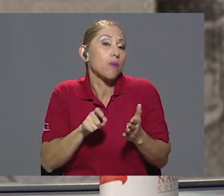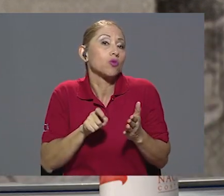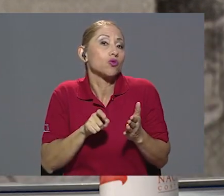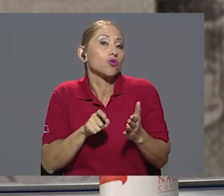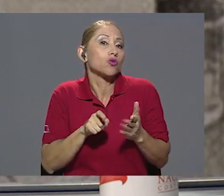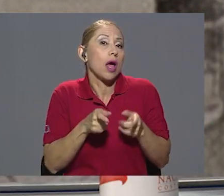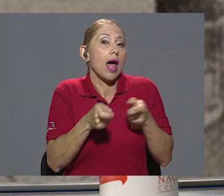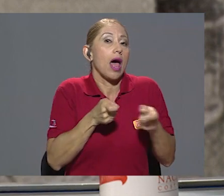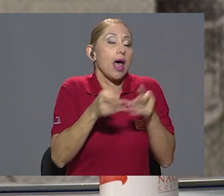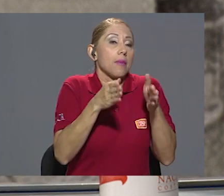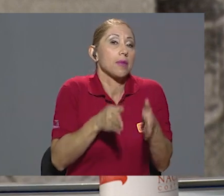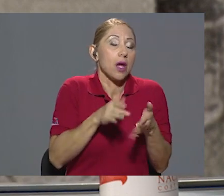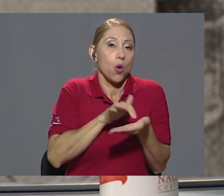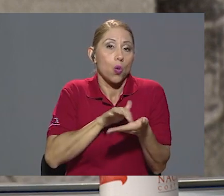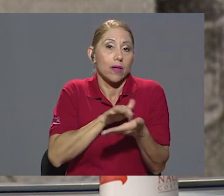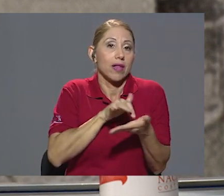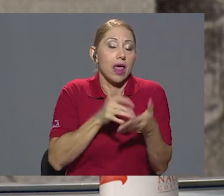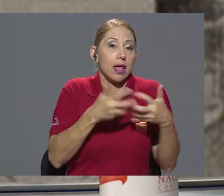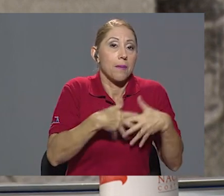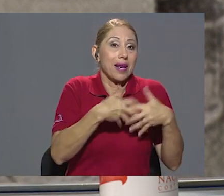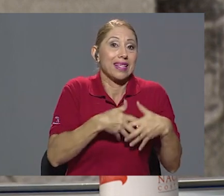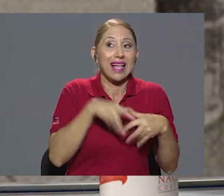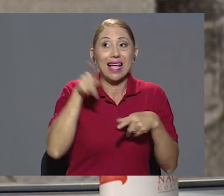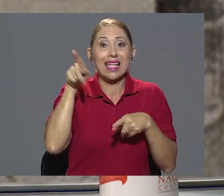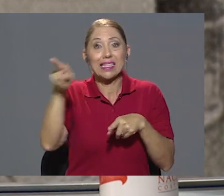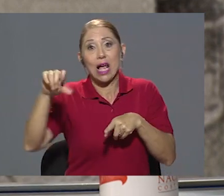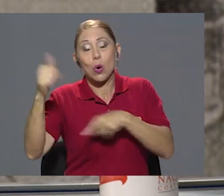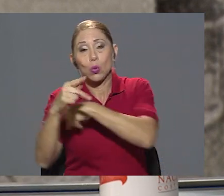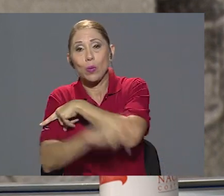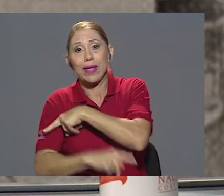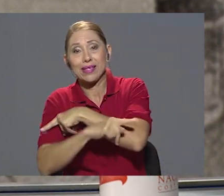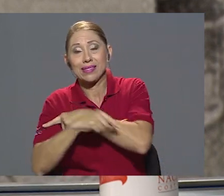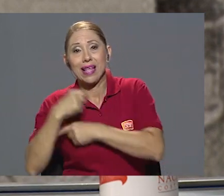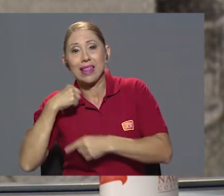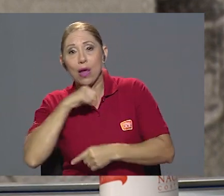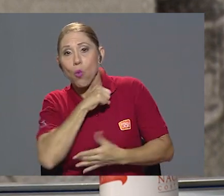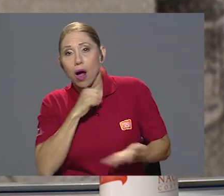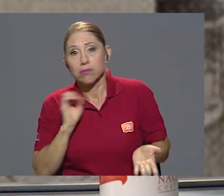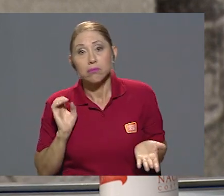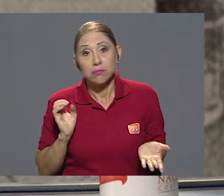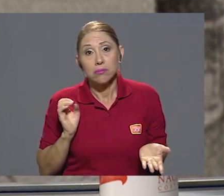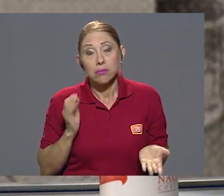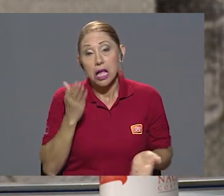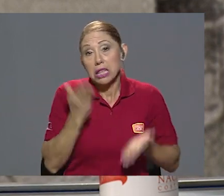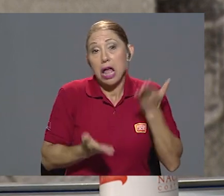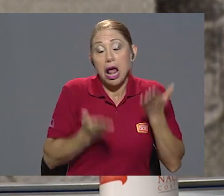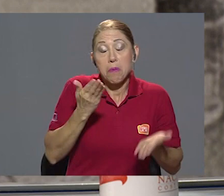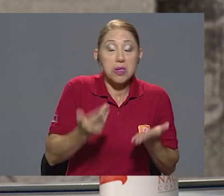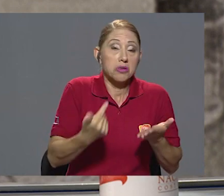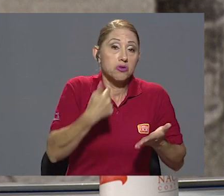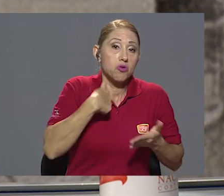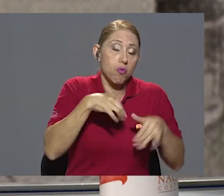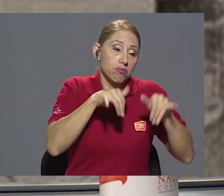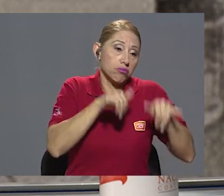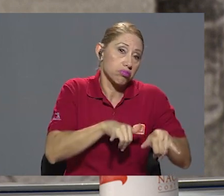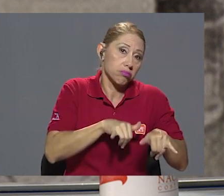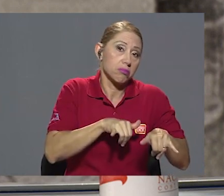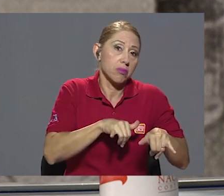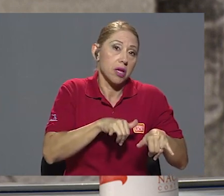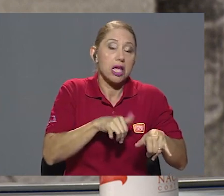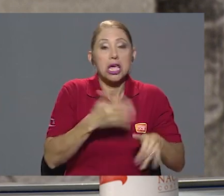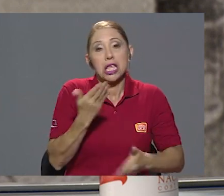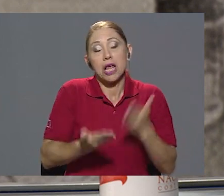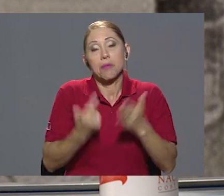está en Taiwán, por ejemplo. Puedo estar trabajando en una empresa transnacional y estar llevando la contabilidad de